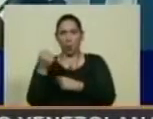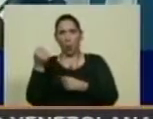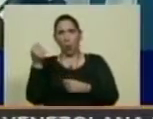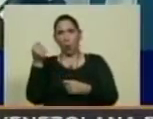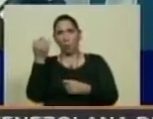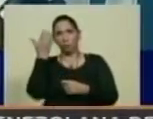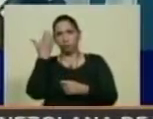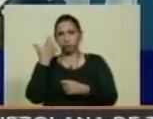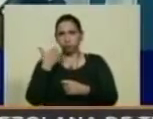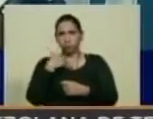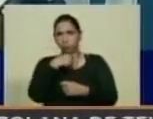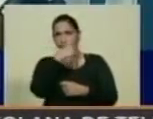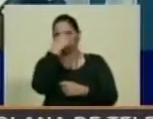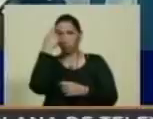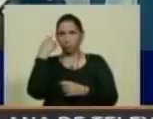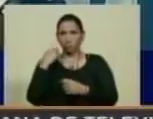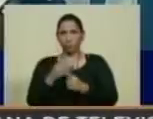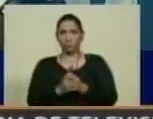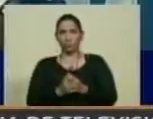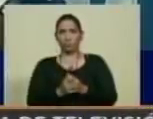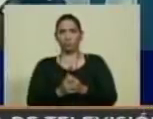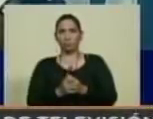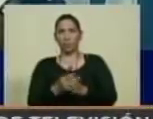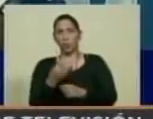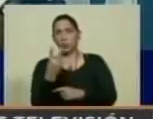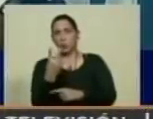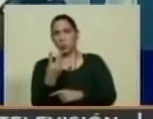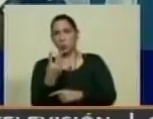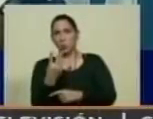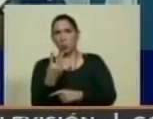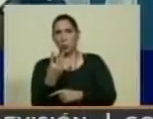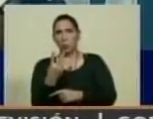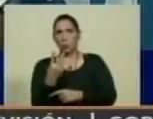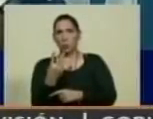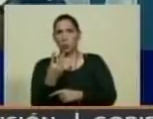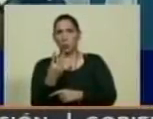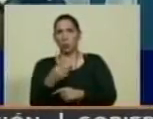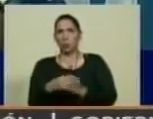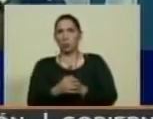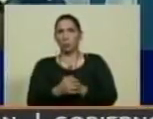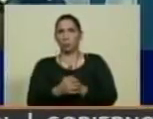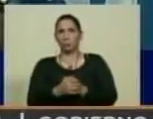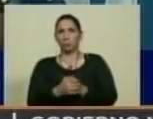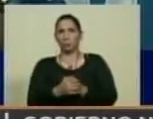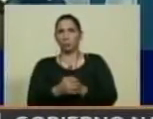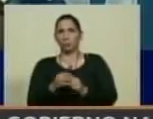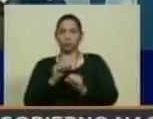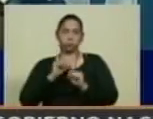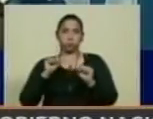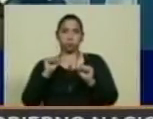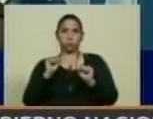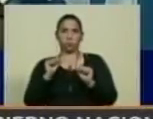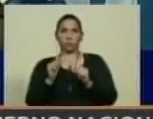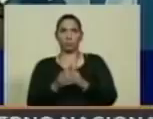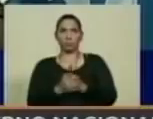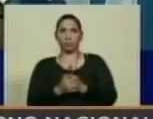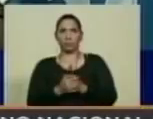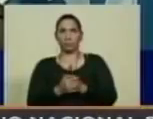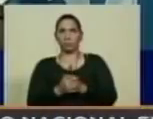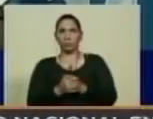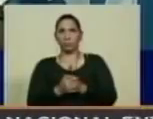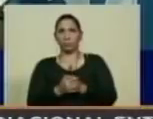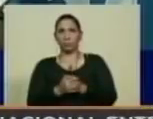craneofacial severo y shock hipovolémico secundario. El shock hipovolémico implica un